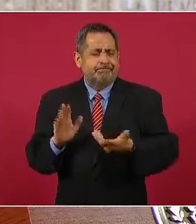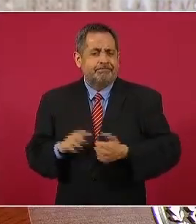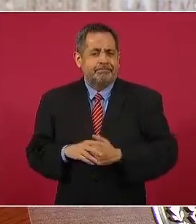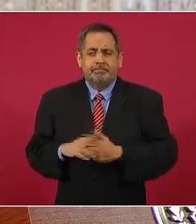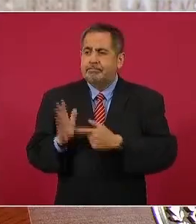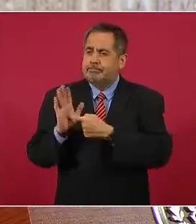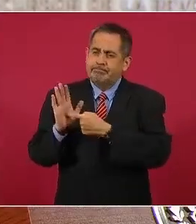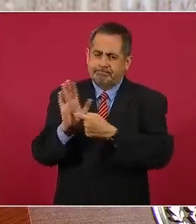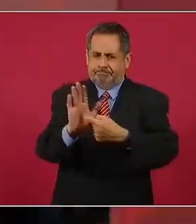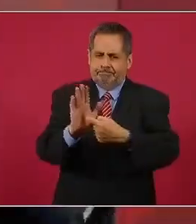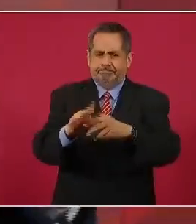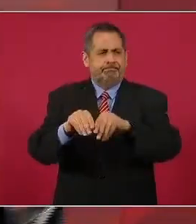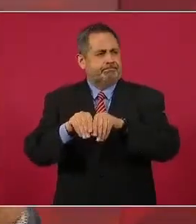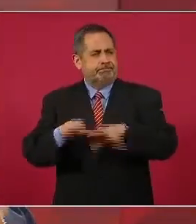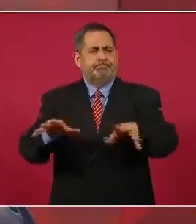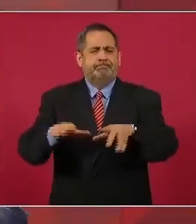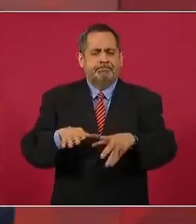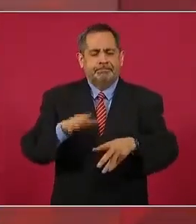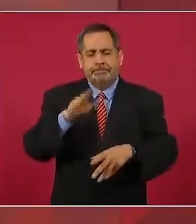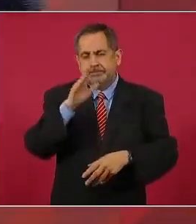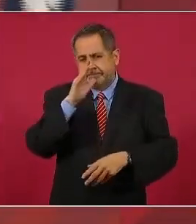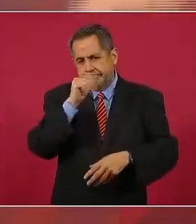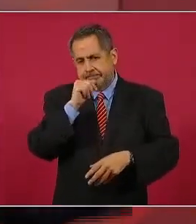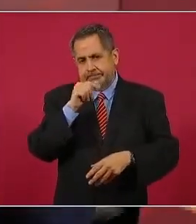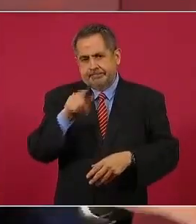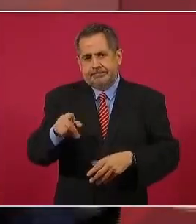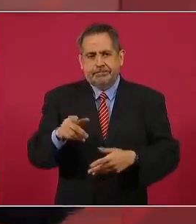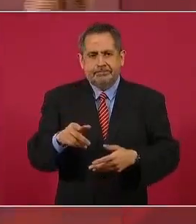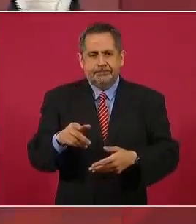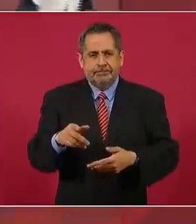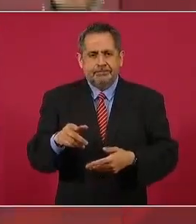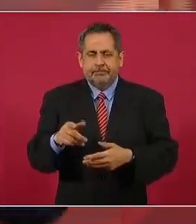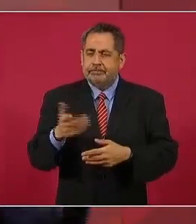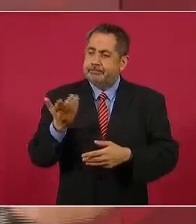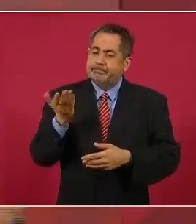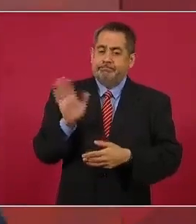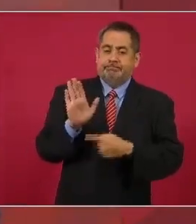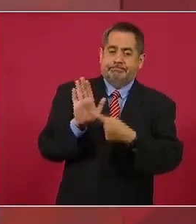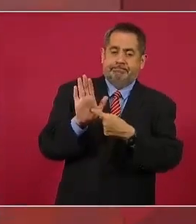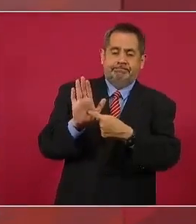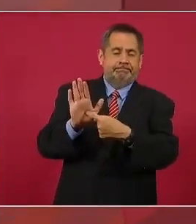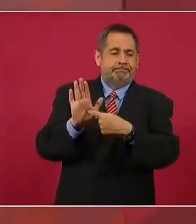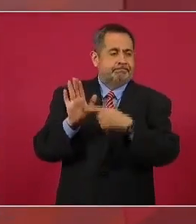No lo puedo dar a conocer, mostrar las pruebas, porque